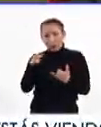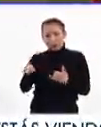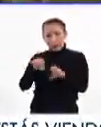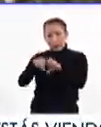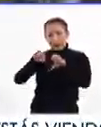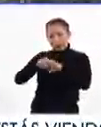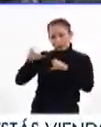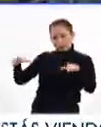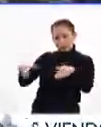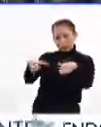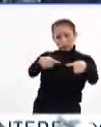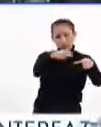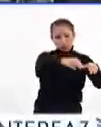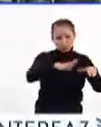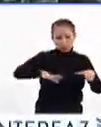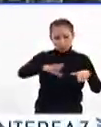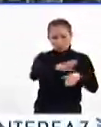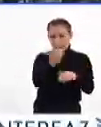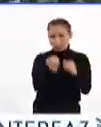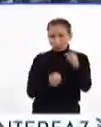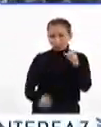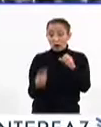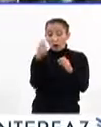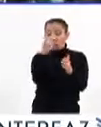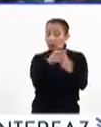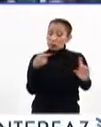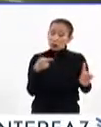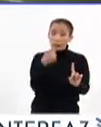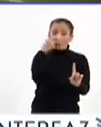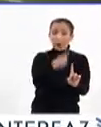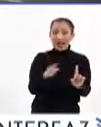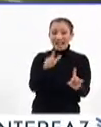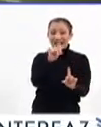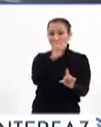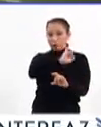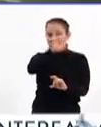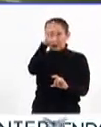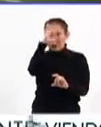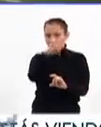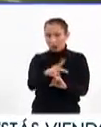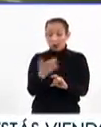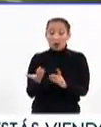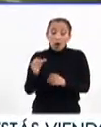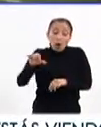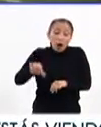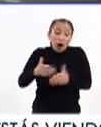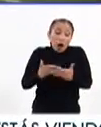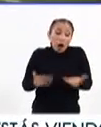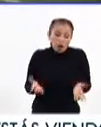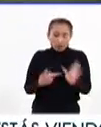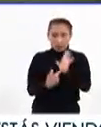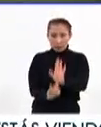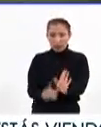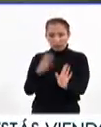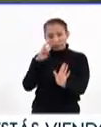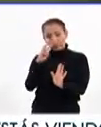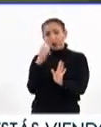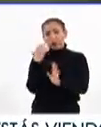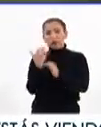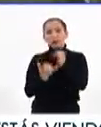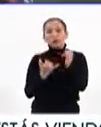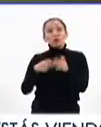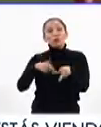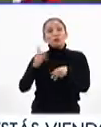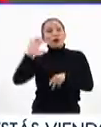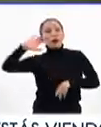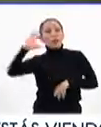equipos competitivos dentro del terreno de juego, ha dejado de ser la única meta para las ligas profesionales en México. Al menos hoy, así se presenta el panorama del fútbol